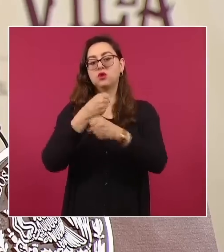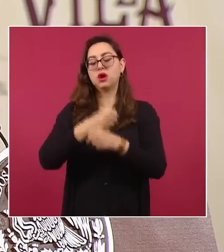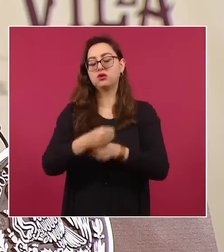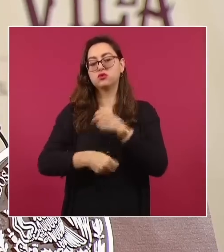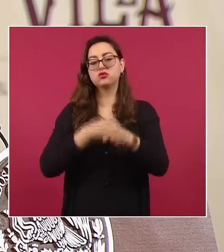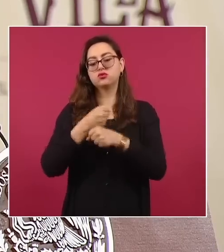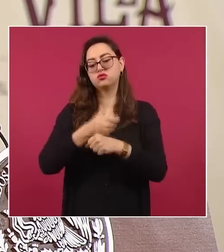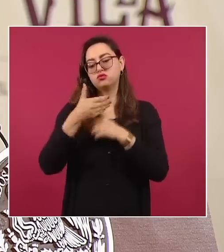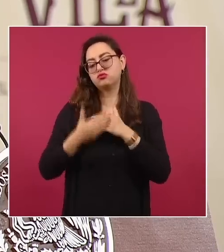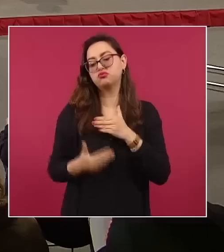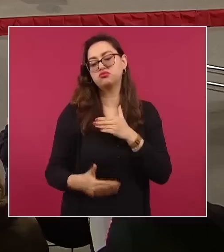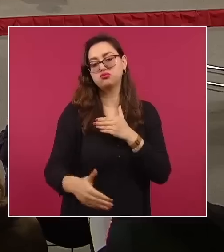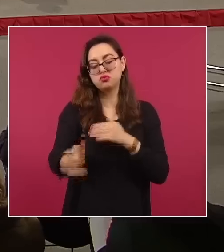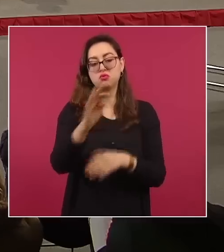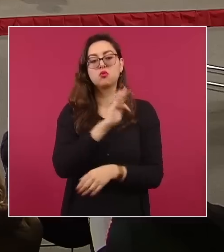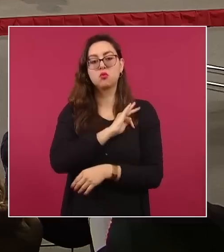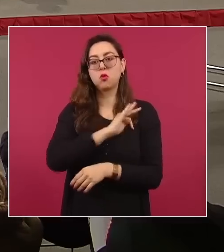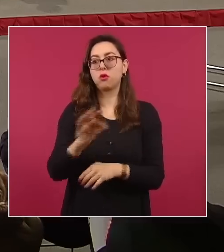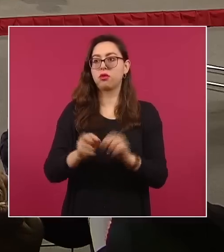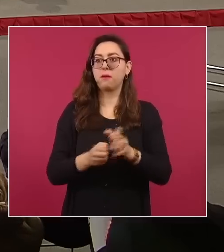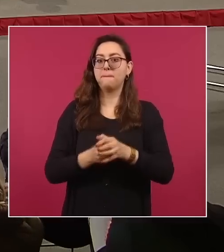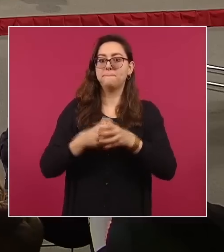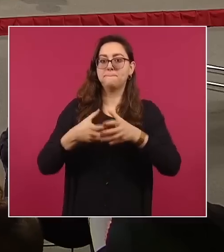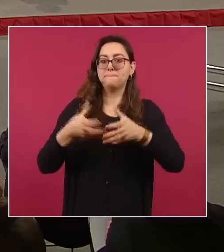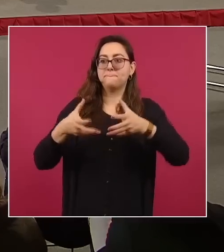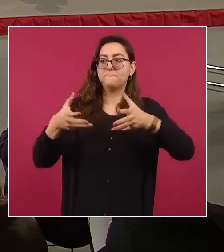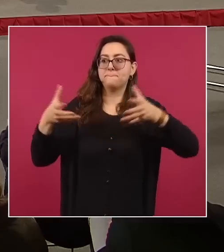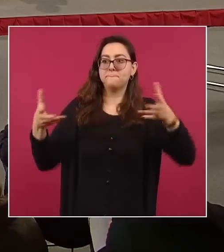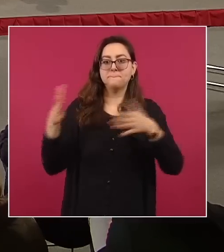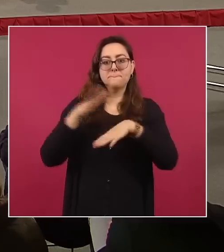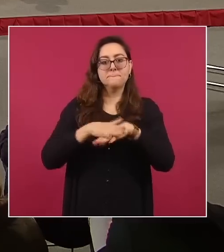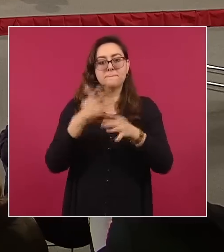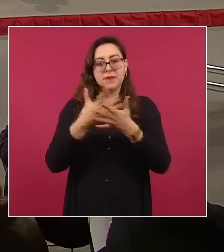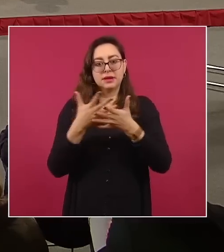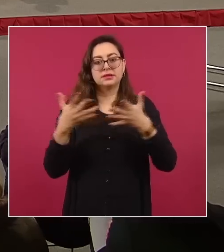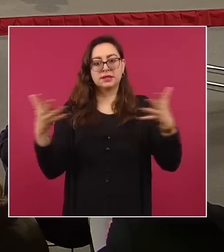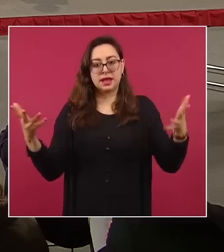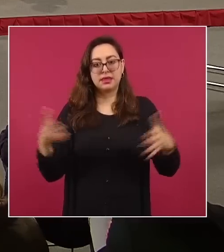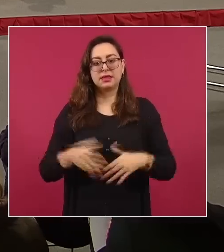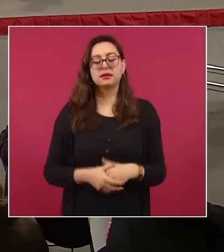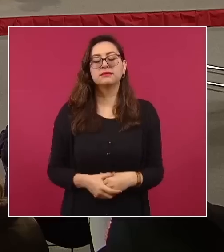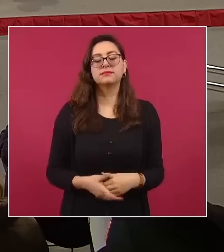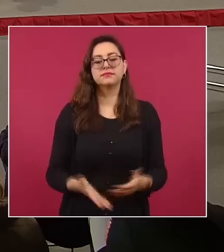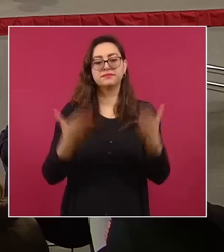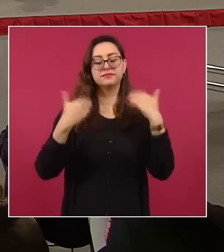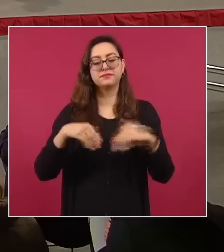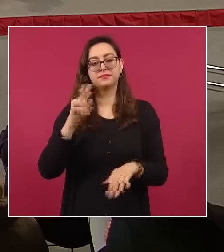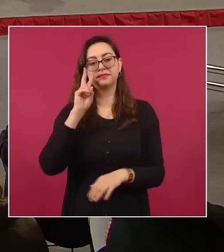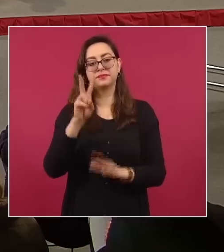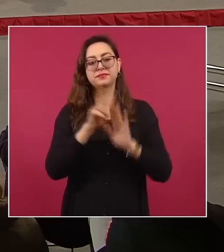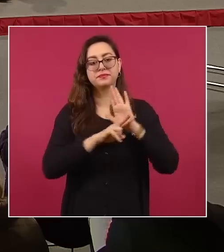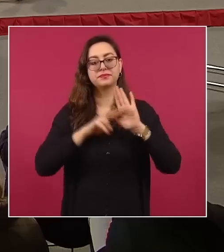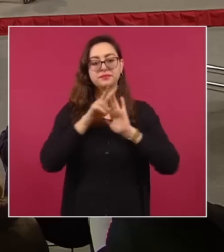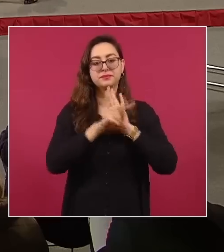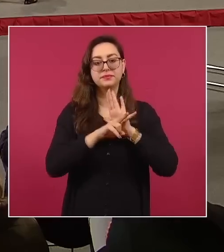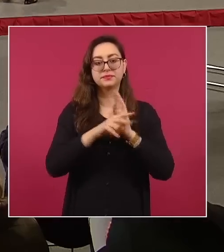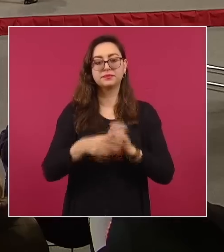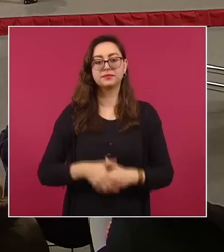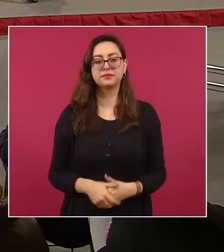desarrollo de este mismo instalación estratégica de México Adelante por favor